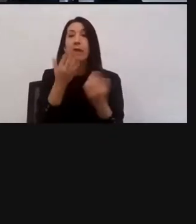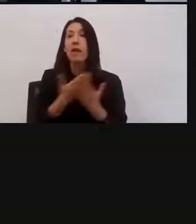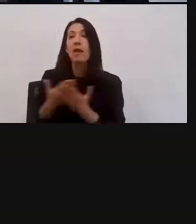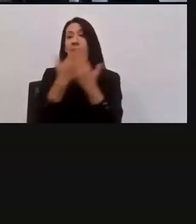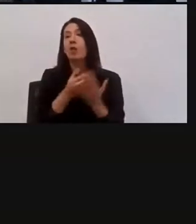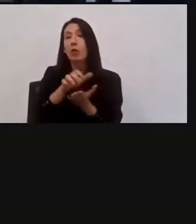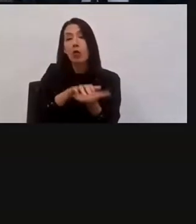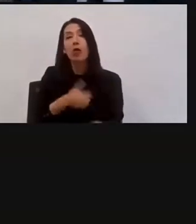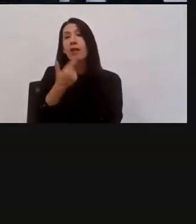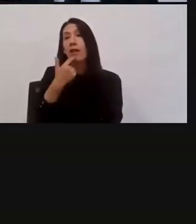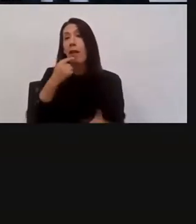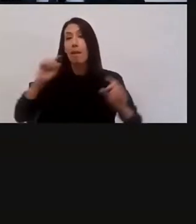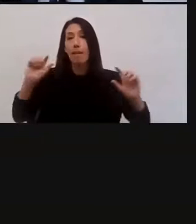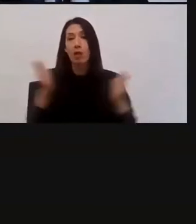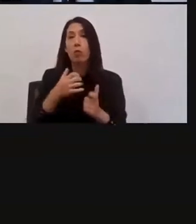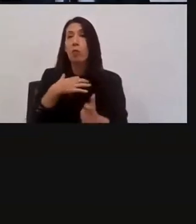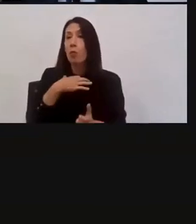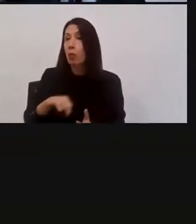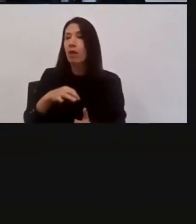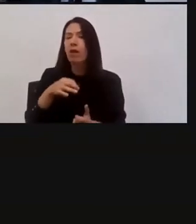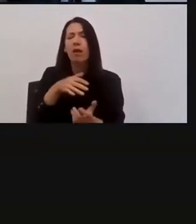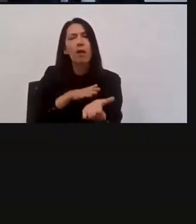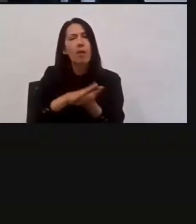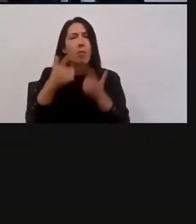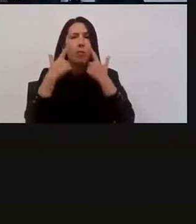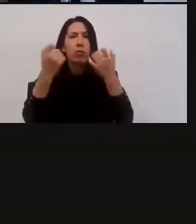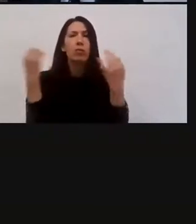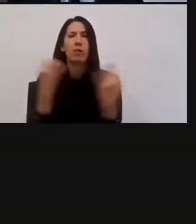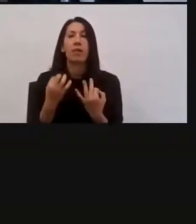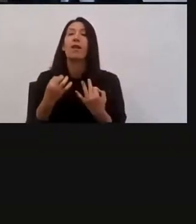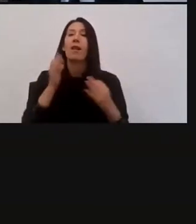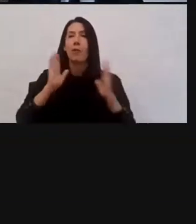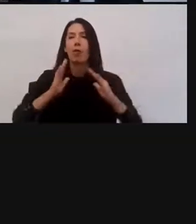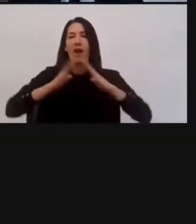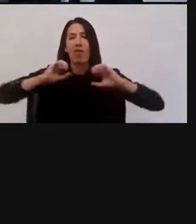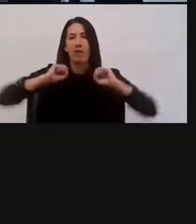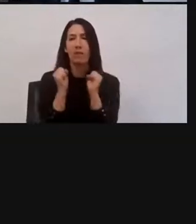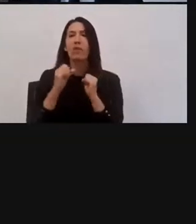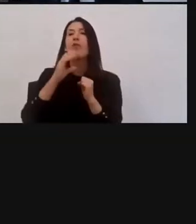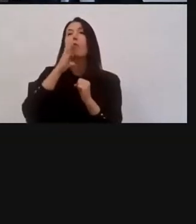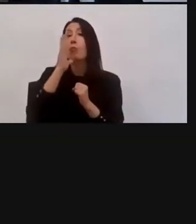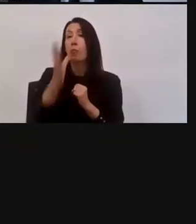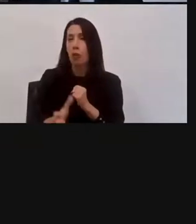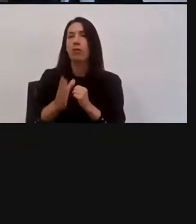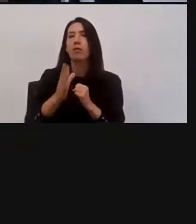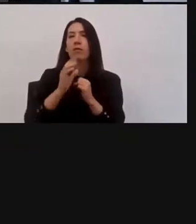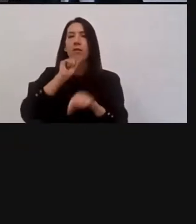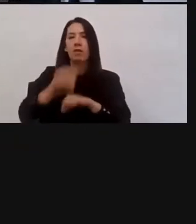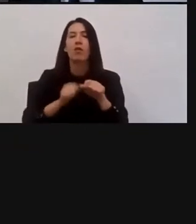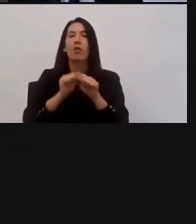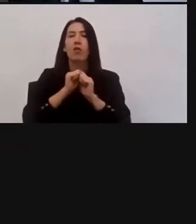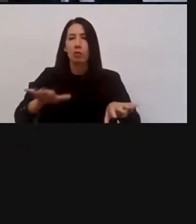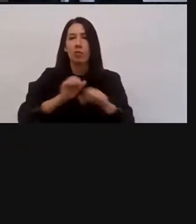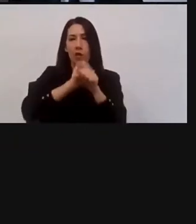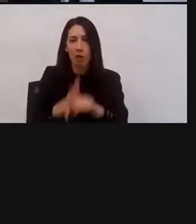descenso probablemente ha tenido una clara influencia el confinamiento sufrido como consecuencia de la pandemia del